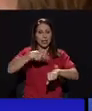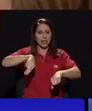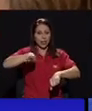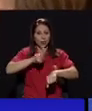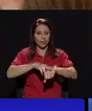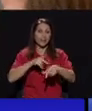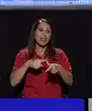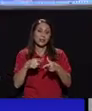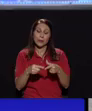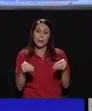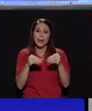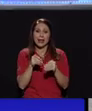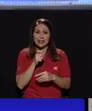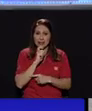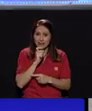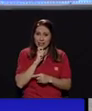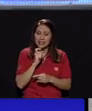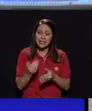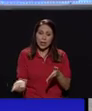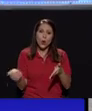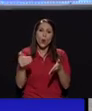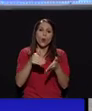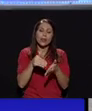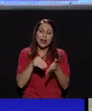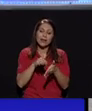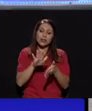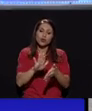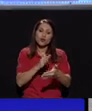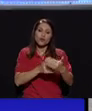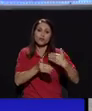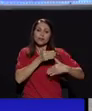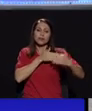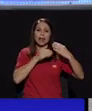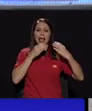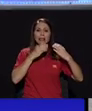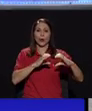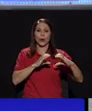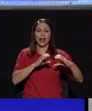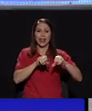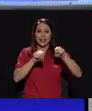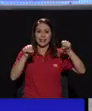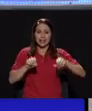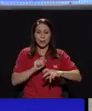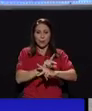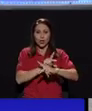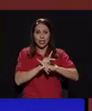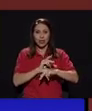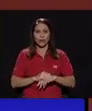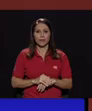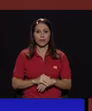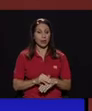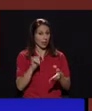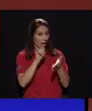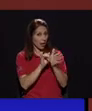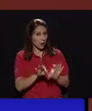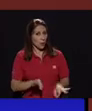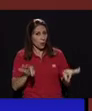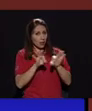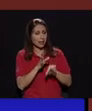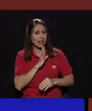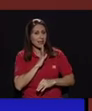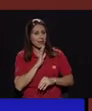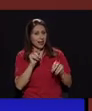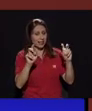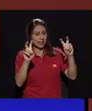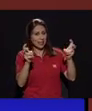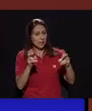pues ya es más difícil que regresen a su categoría de sistema protegido. De ahí la importancia de hablar de un tema